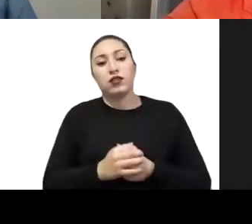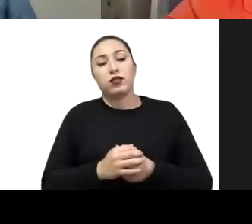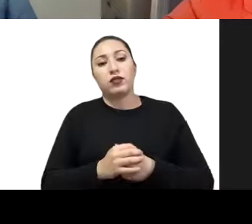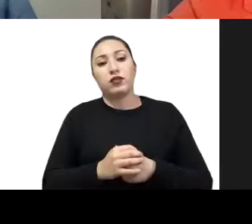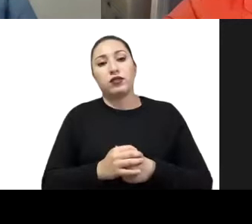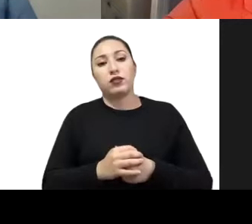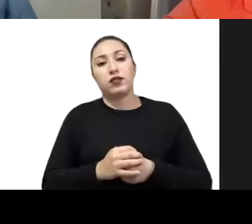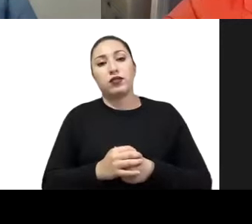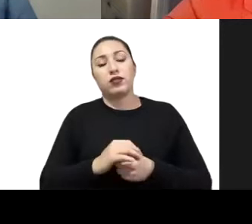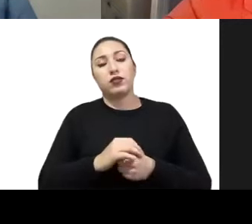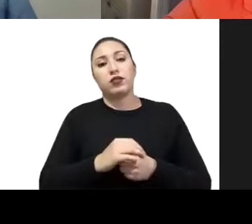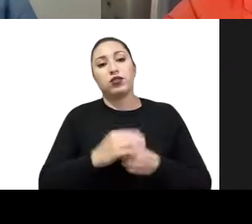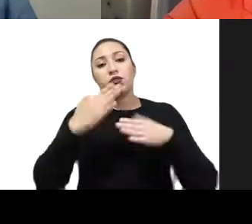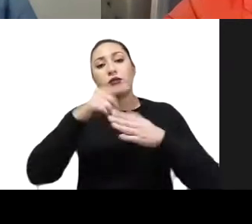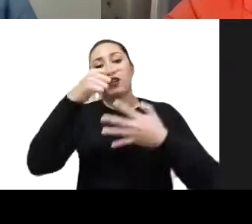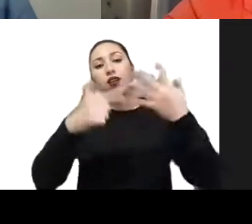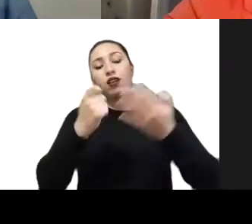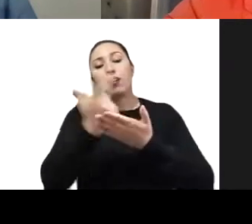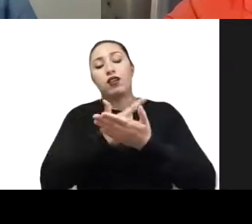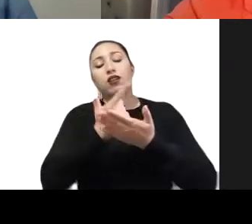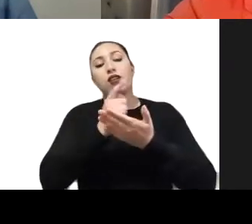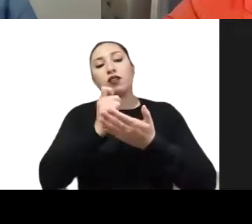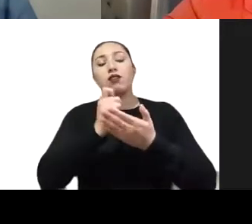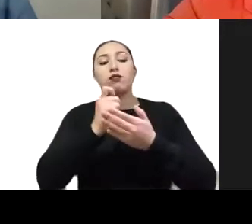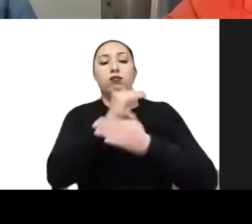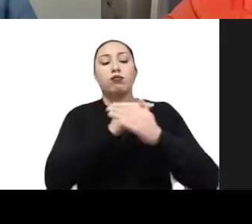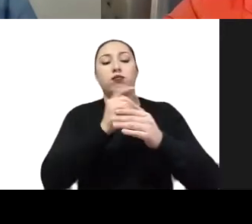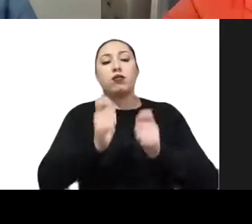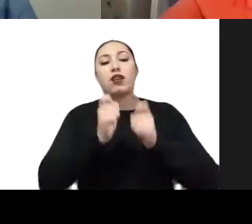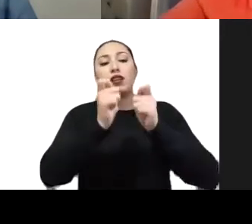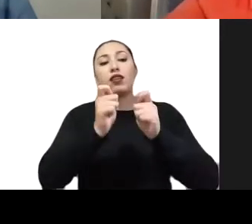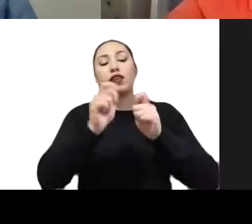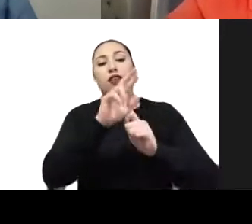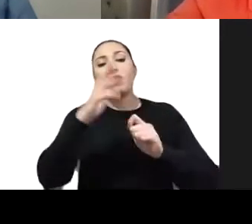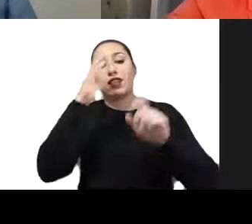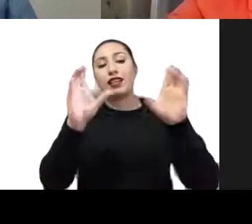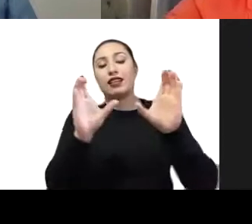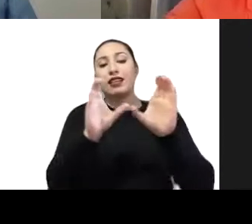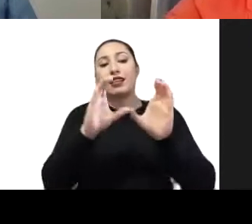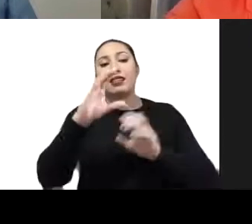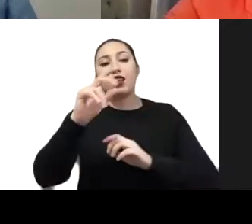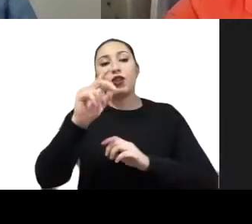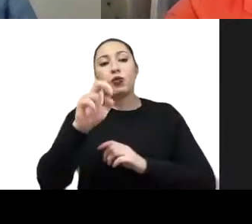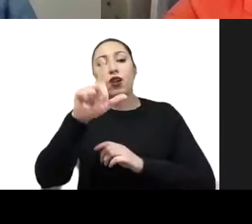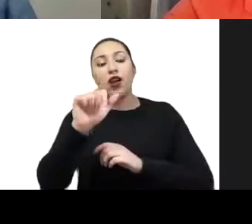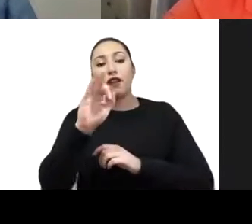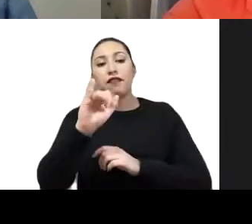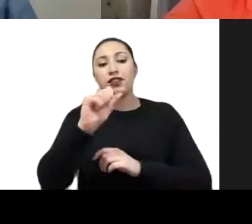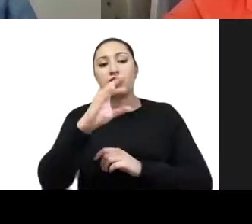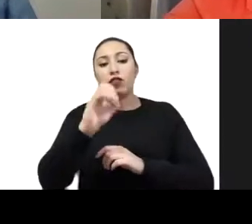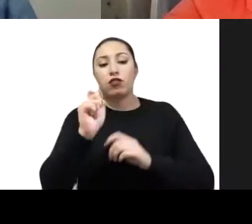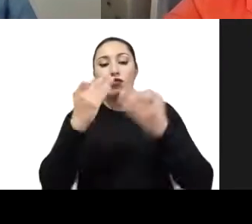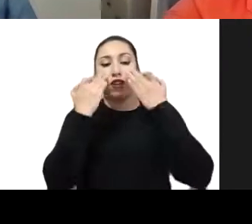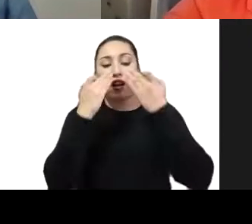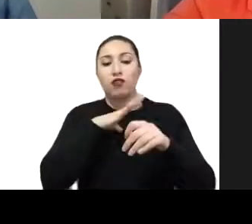en la Ciudad de México en materia de cédulas profesionales físicas que presentó el diputado Nazario Norberto Sánchez del grupo